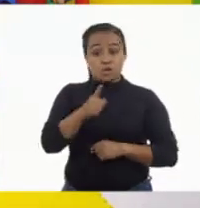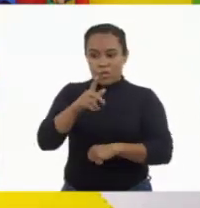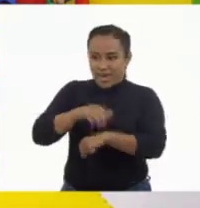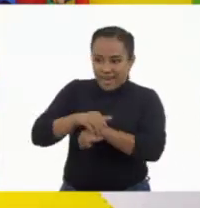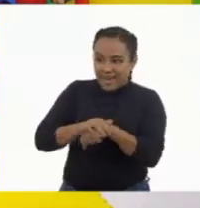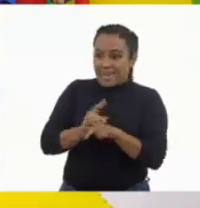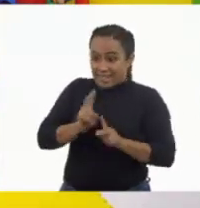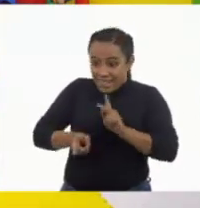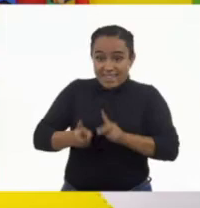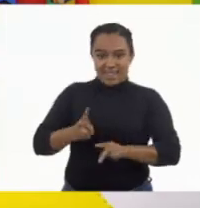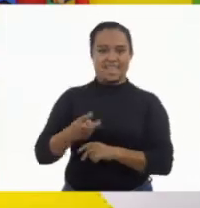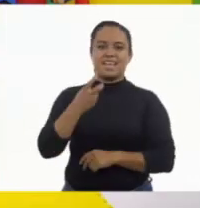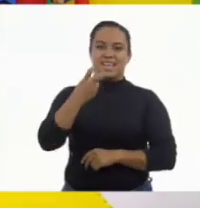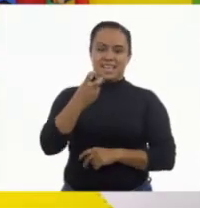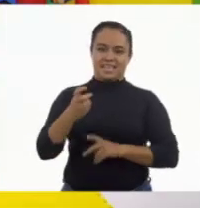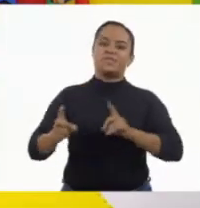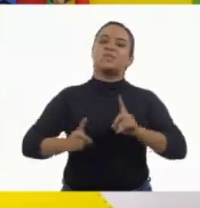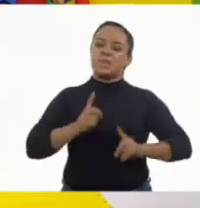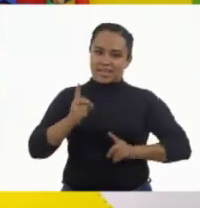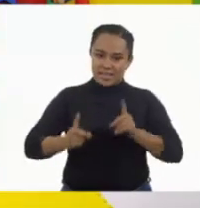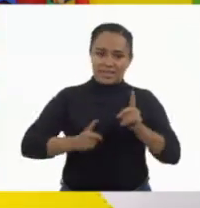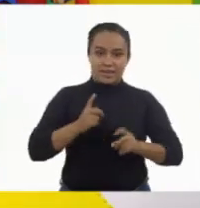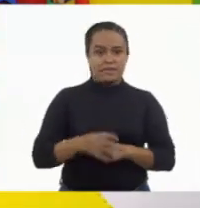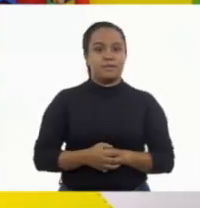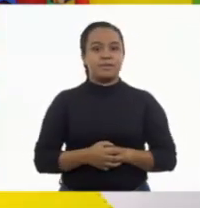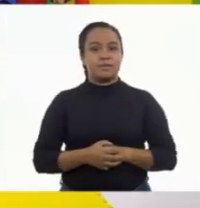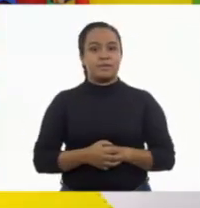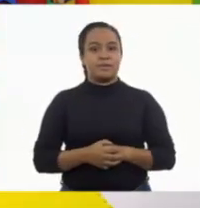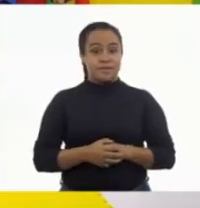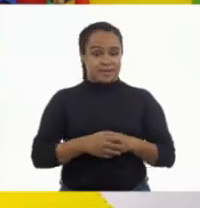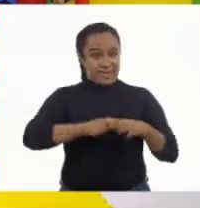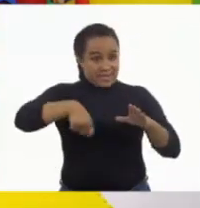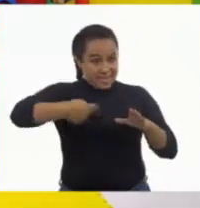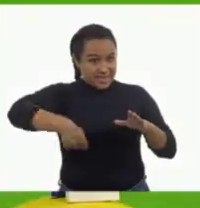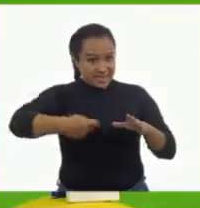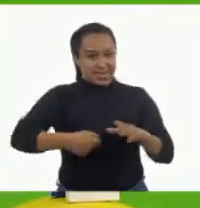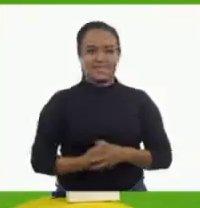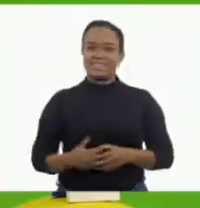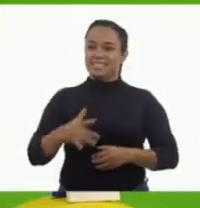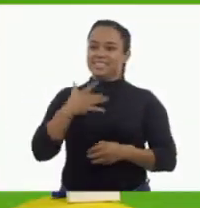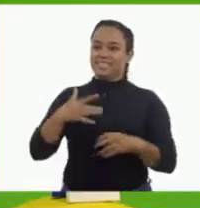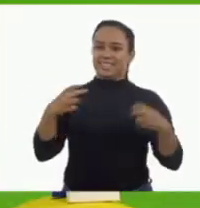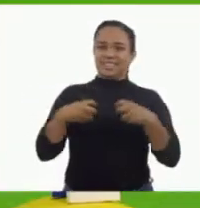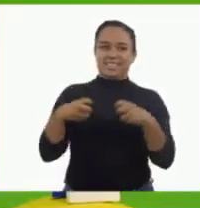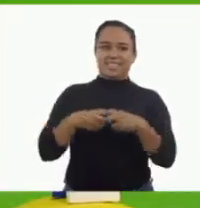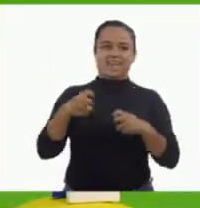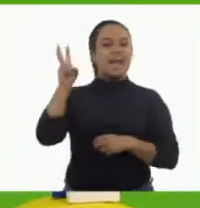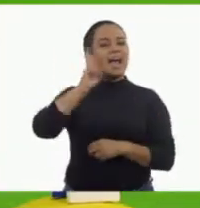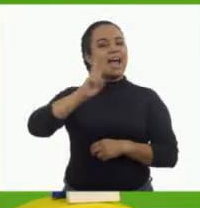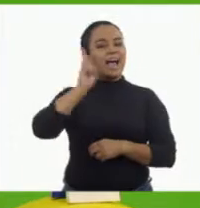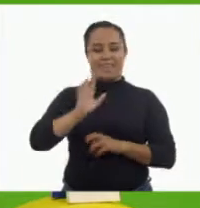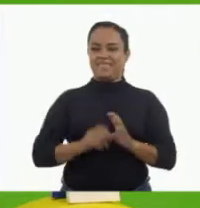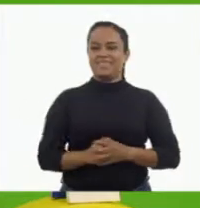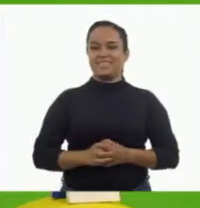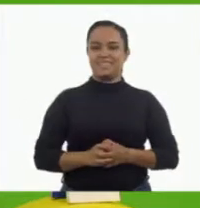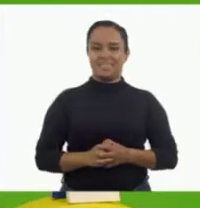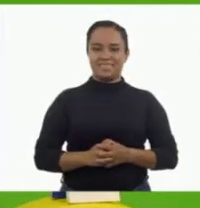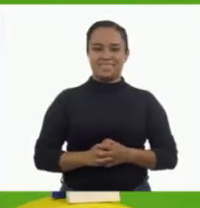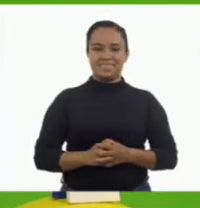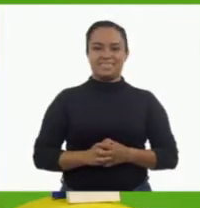tus amigos, es muy divertido. ¡Venga, la tómbola! ¡Qué nervios! A ver, vamos a ver.